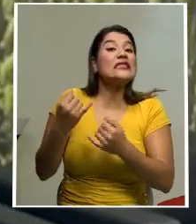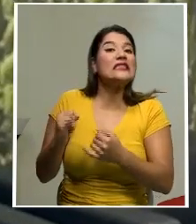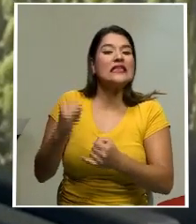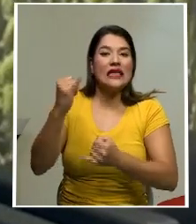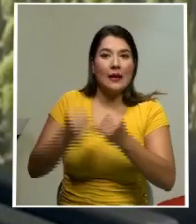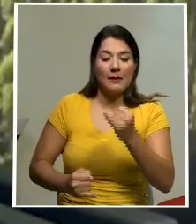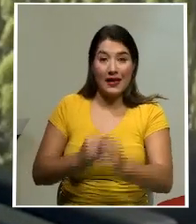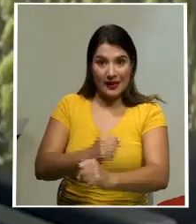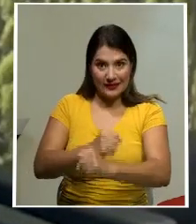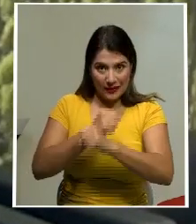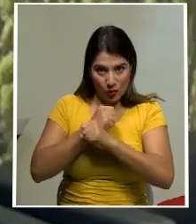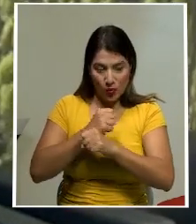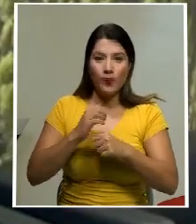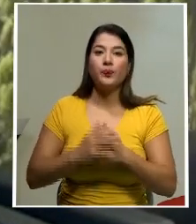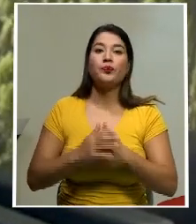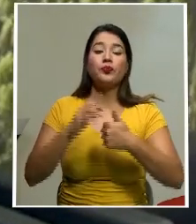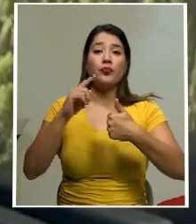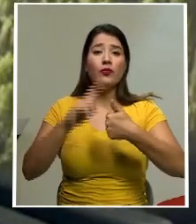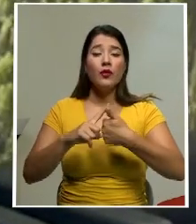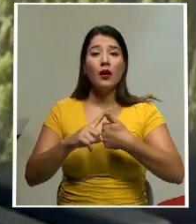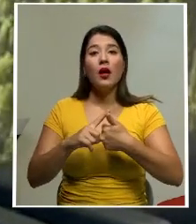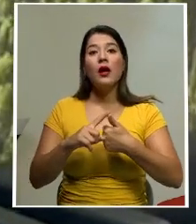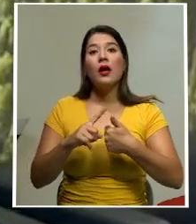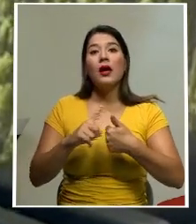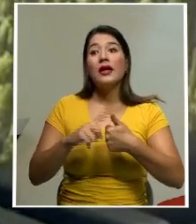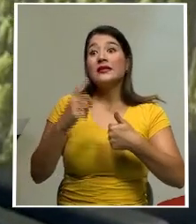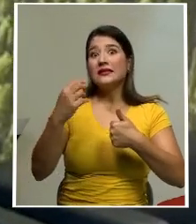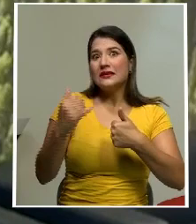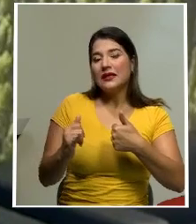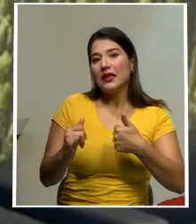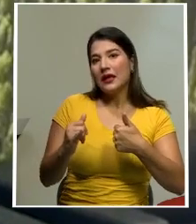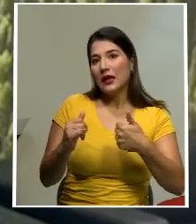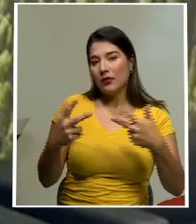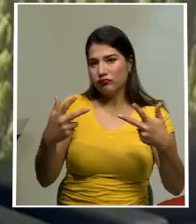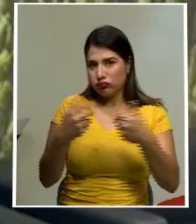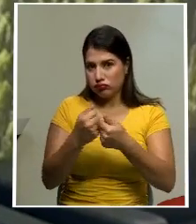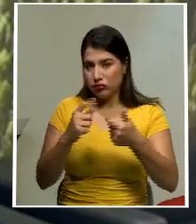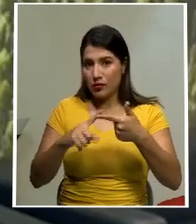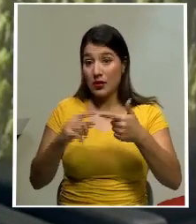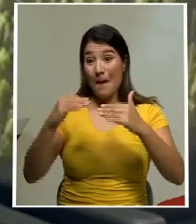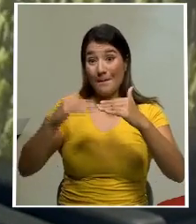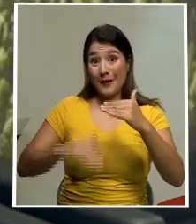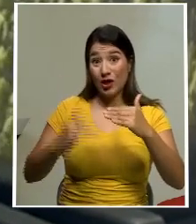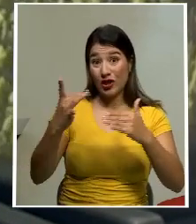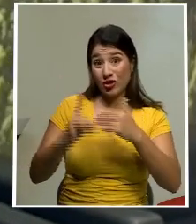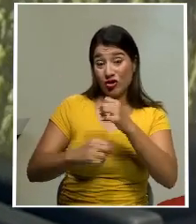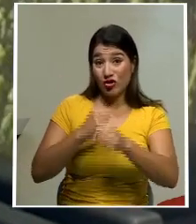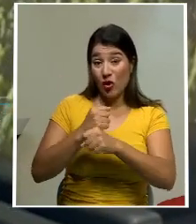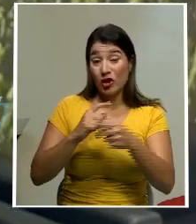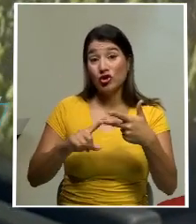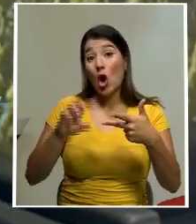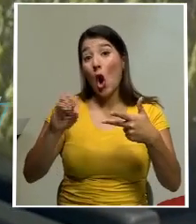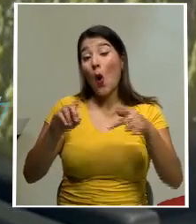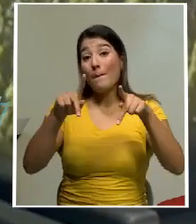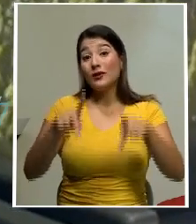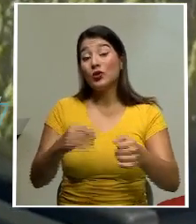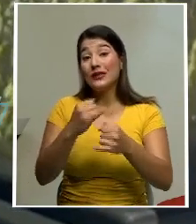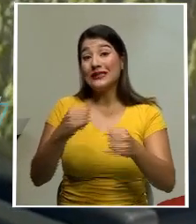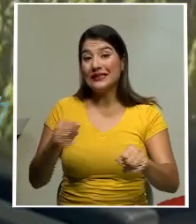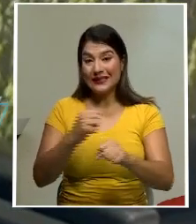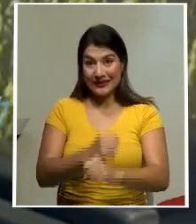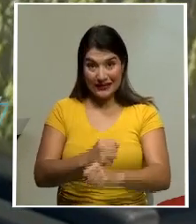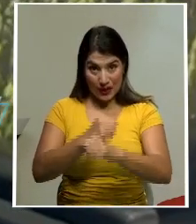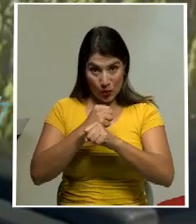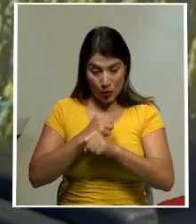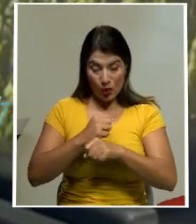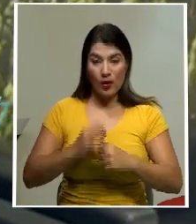casos: cuando hay un riesgo a la vida, cuando es un menor de edad o cuando es una persona no asegurada. Pero en los